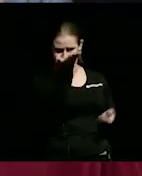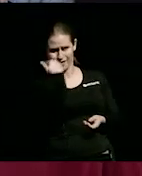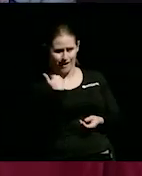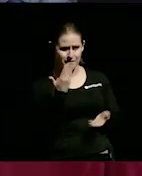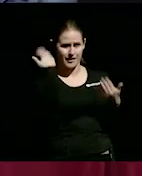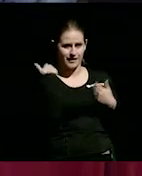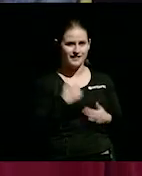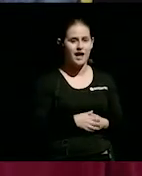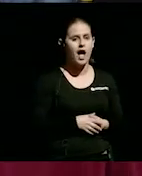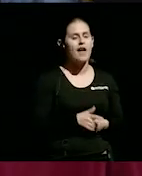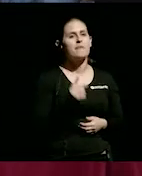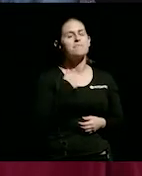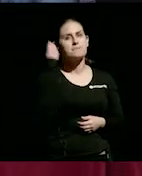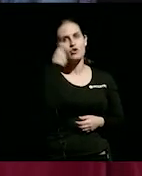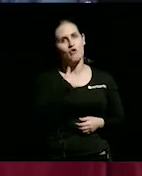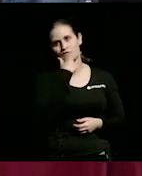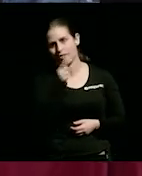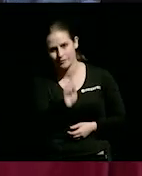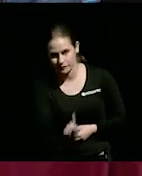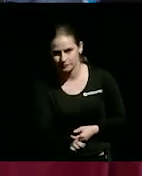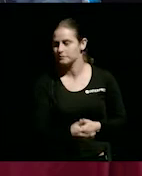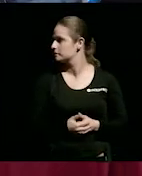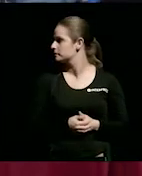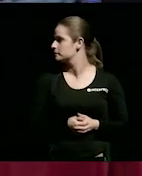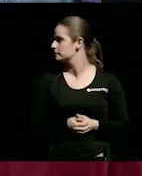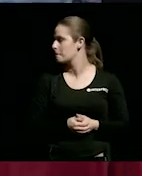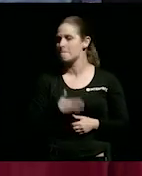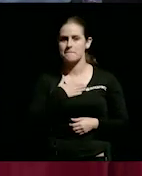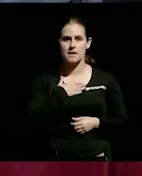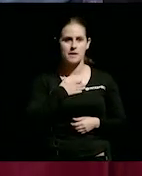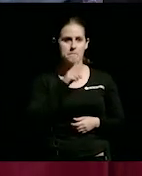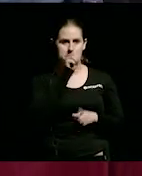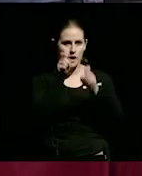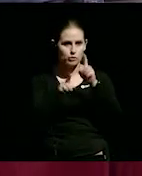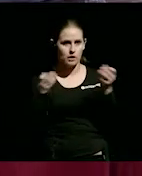No creo que sea tan fácil, ¿eh? Por eso mi pregunta es, ¿qué tipo de